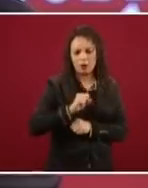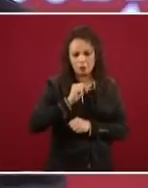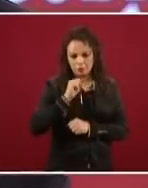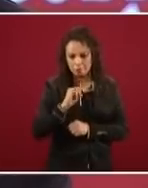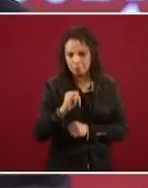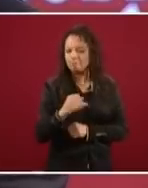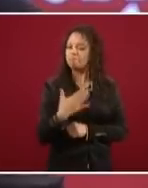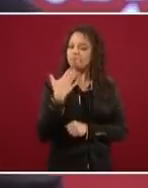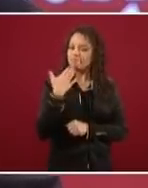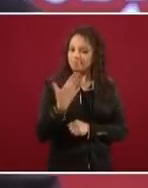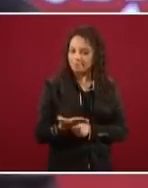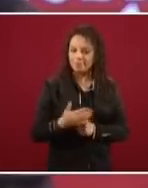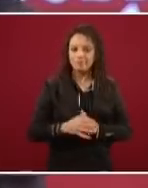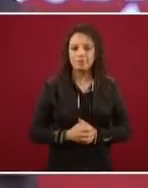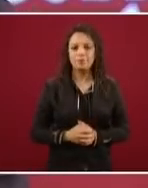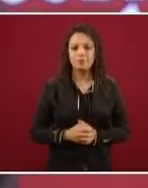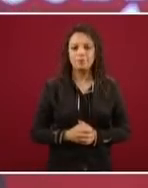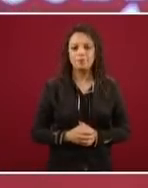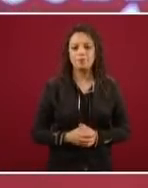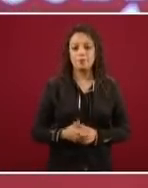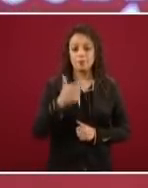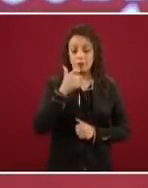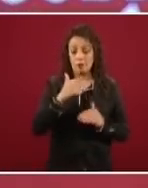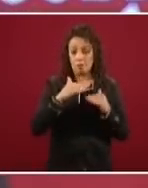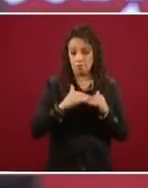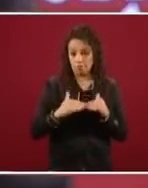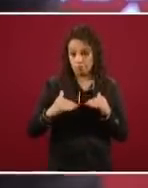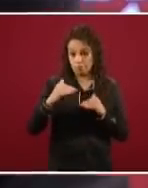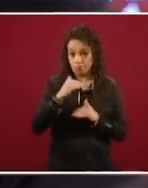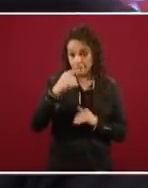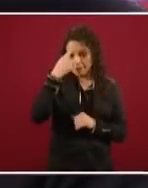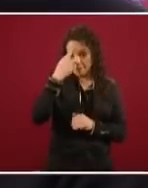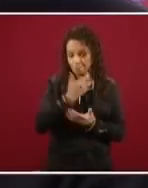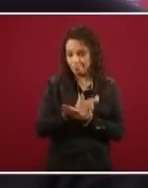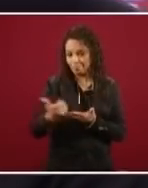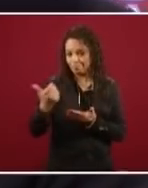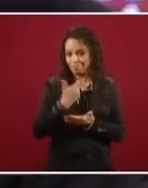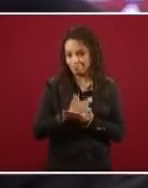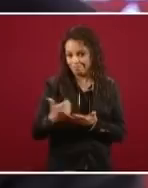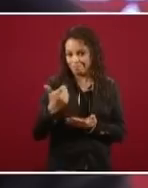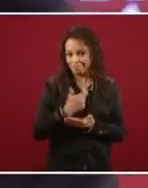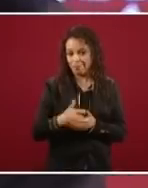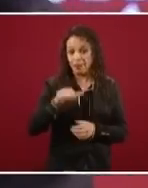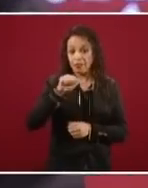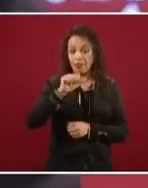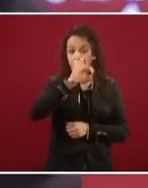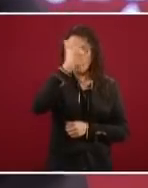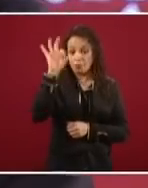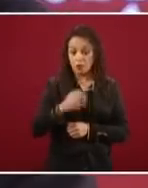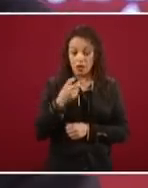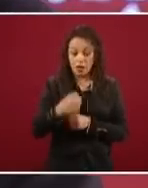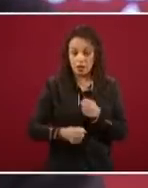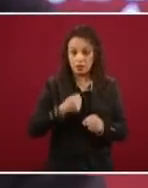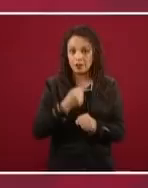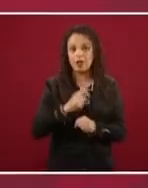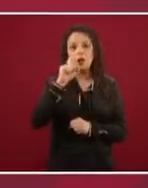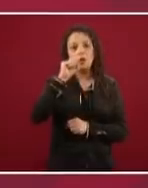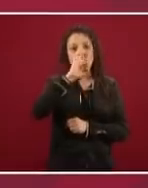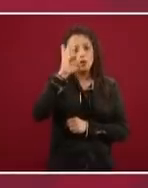primero un aumento al salario mínimo del 16% este año del 20%